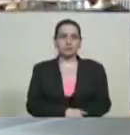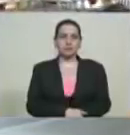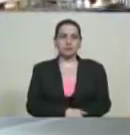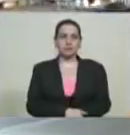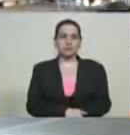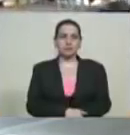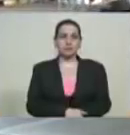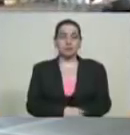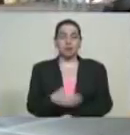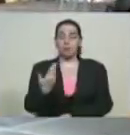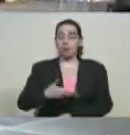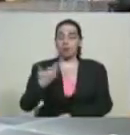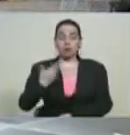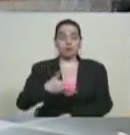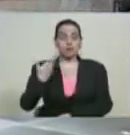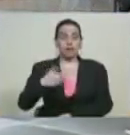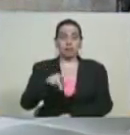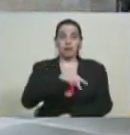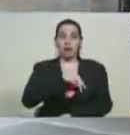Muy importante.